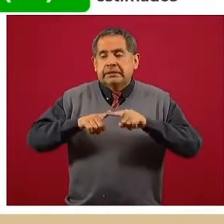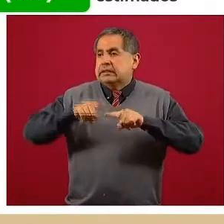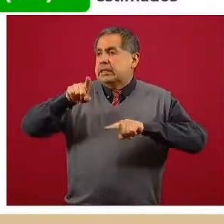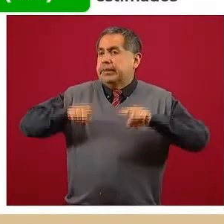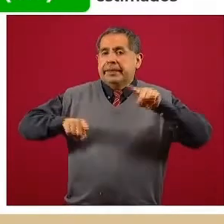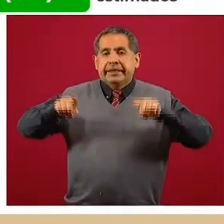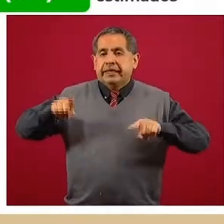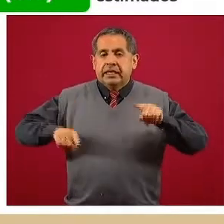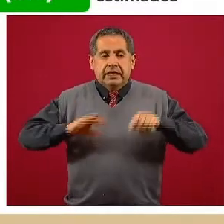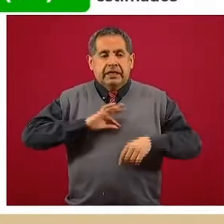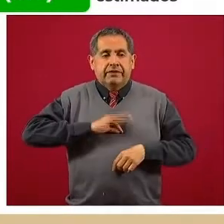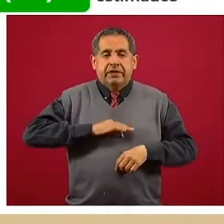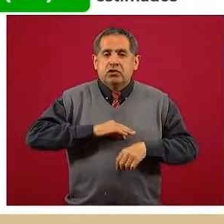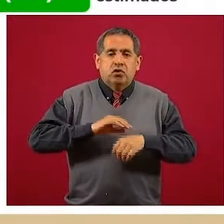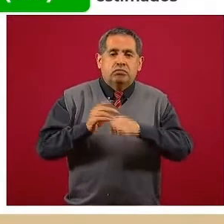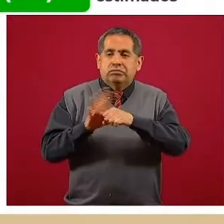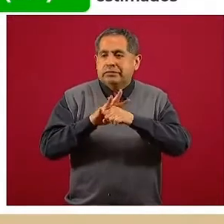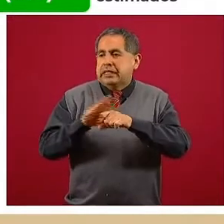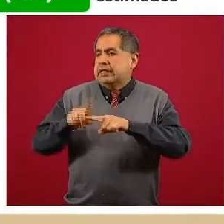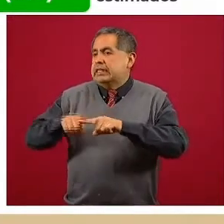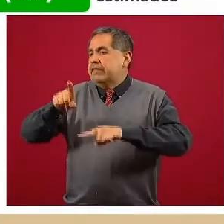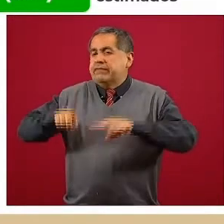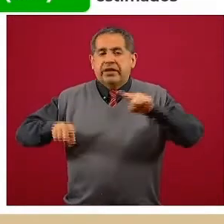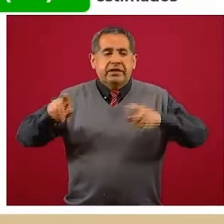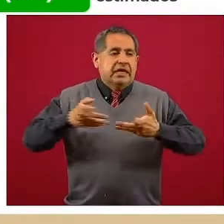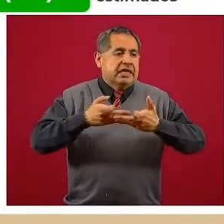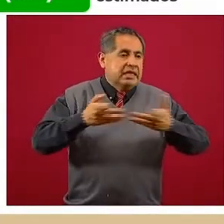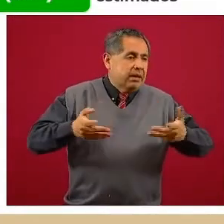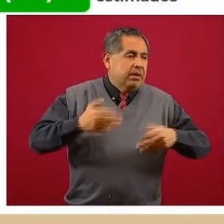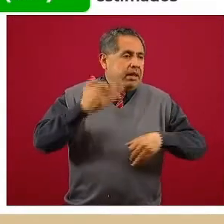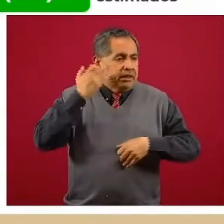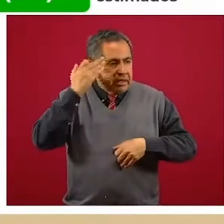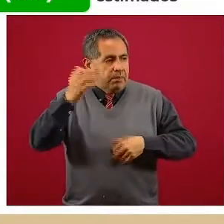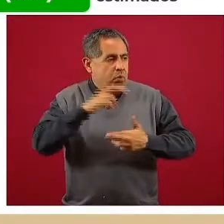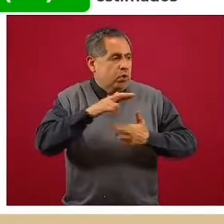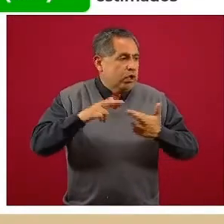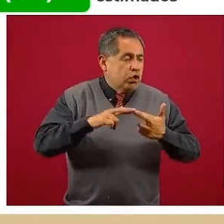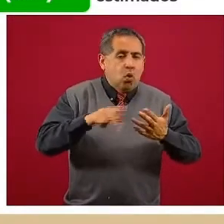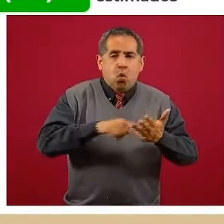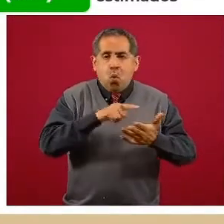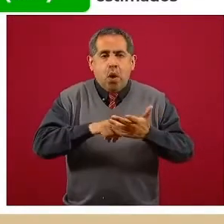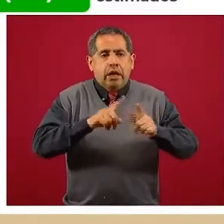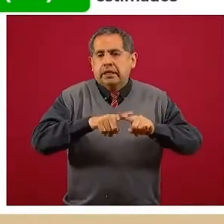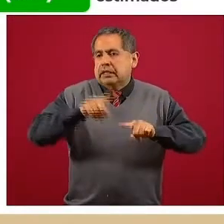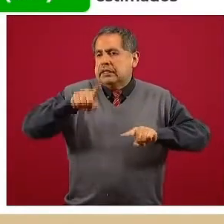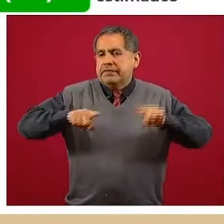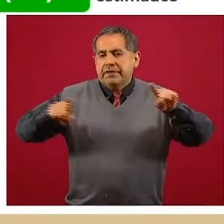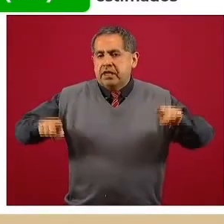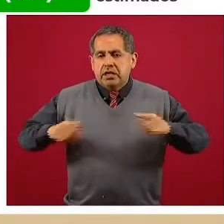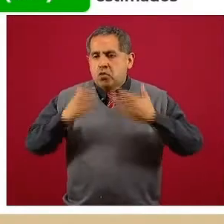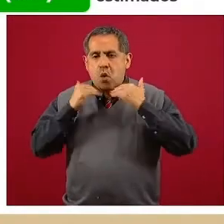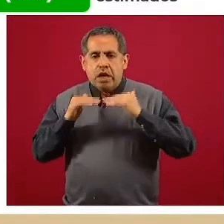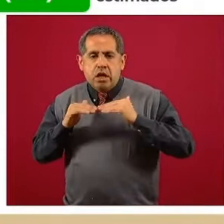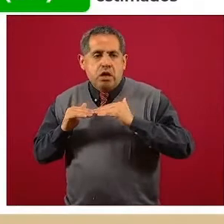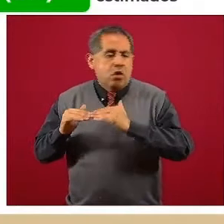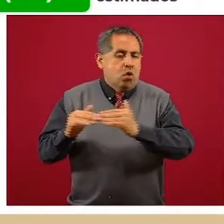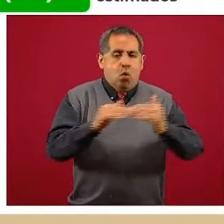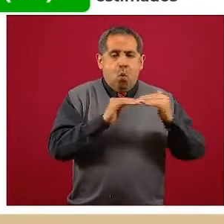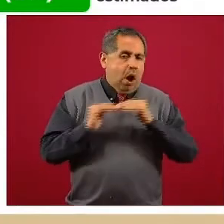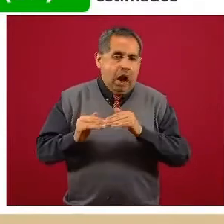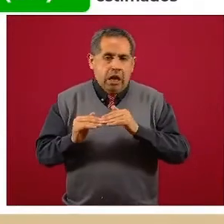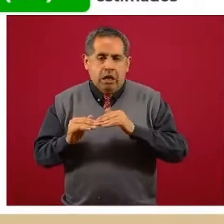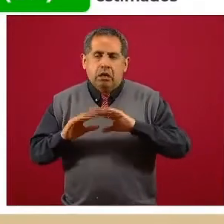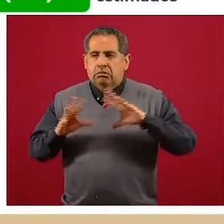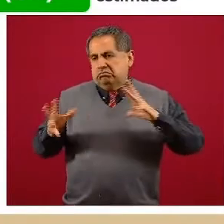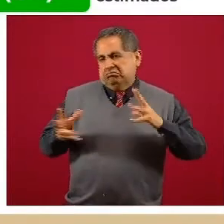decir, se presenta de maneras diferentes, en diferentes tiempos, en cada una de las entidades federativas y que la sumatoria de estas da